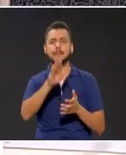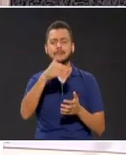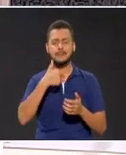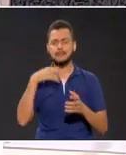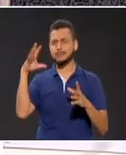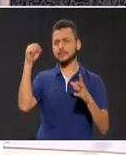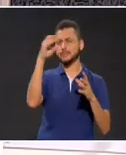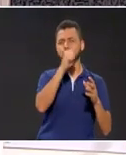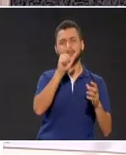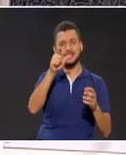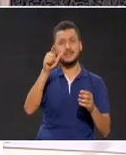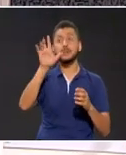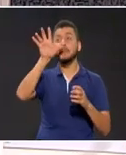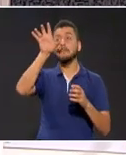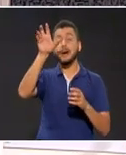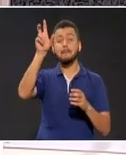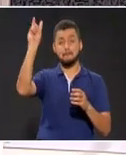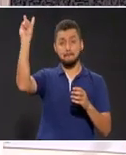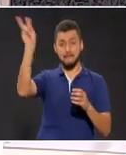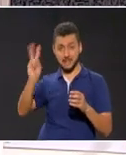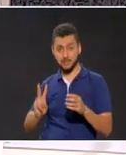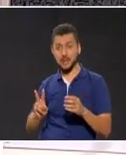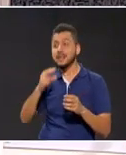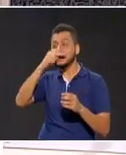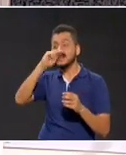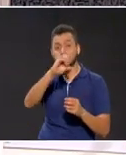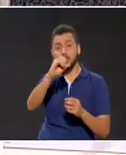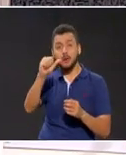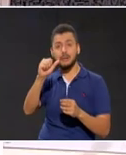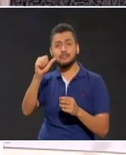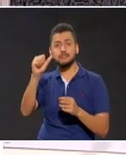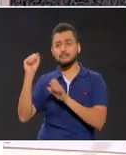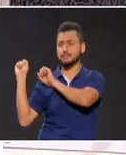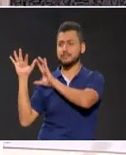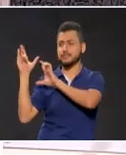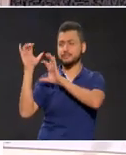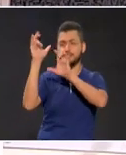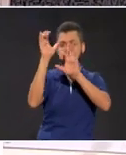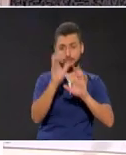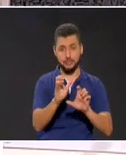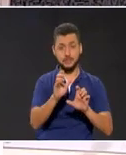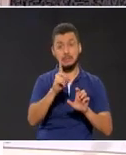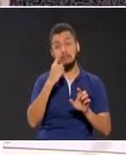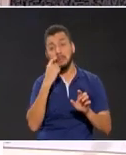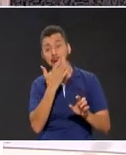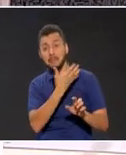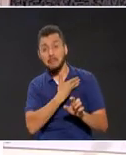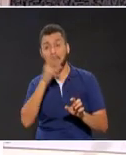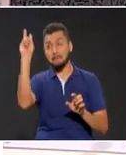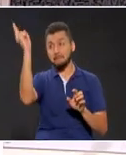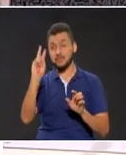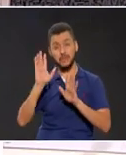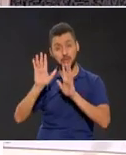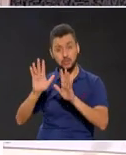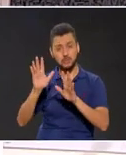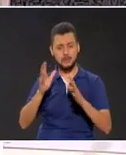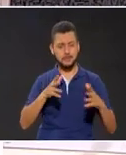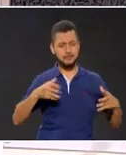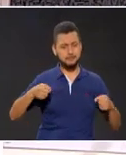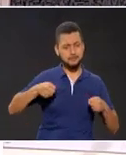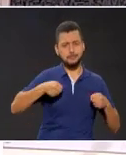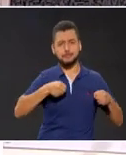migrante venezolana, porque en algunos casos utilizan a los niños para este proceso de mendicidad. Me parece que bienestar familiar y el mismo